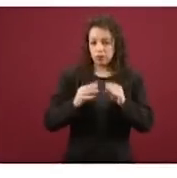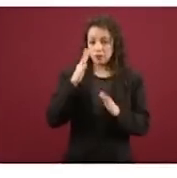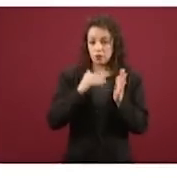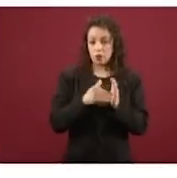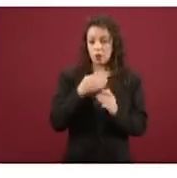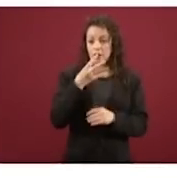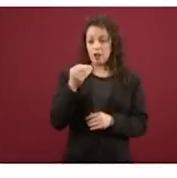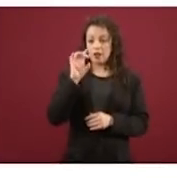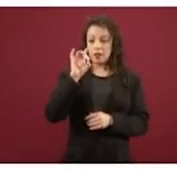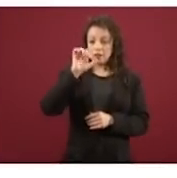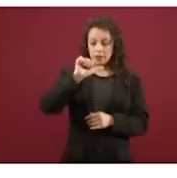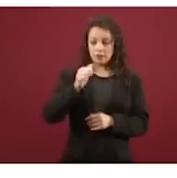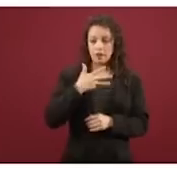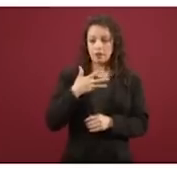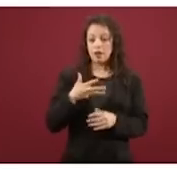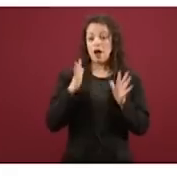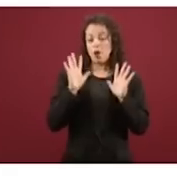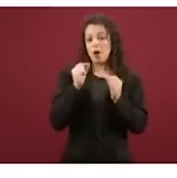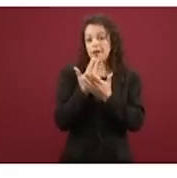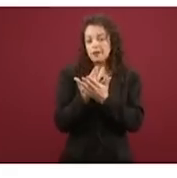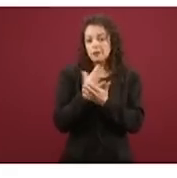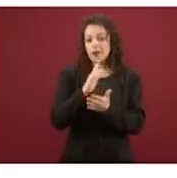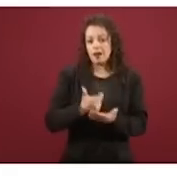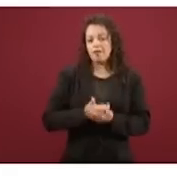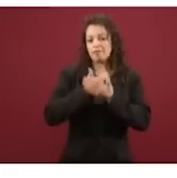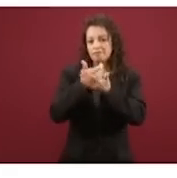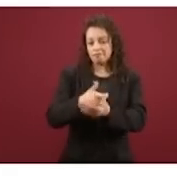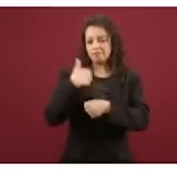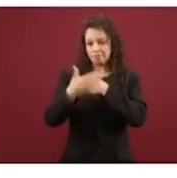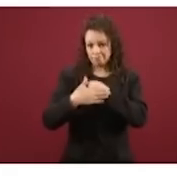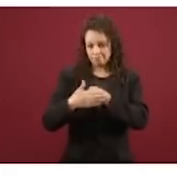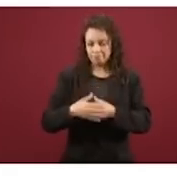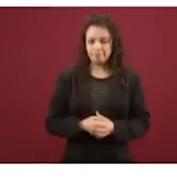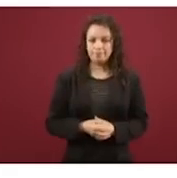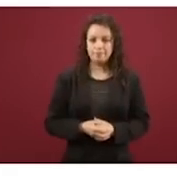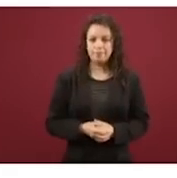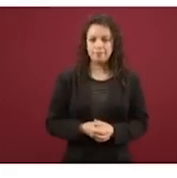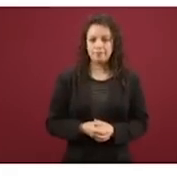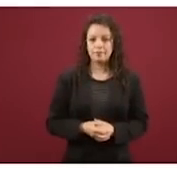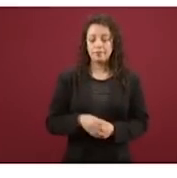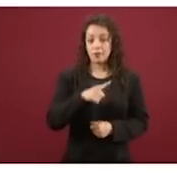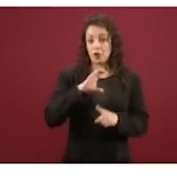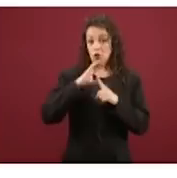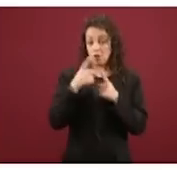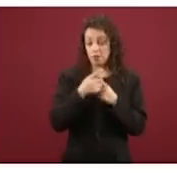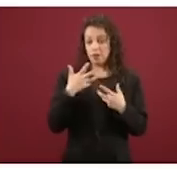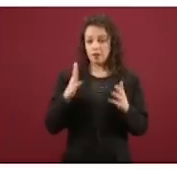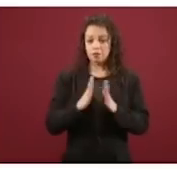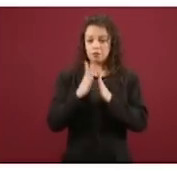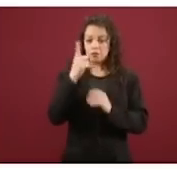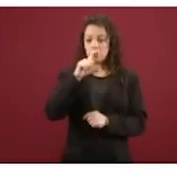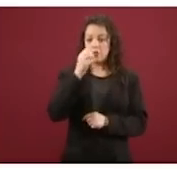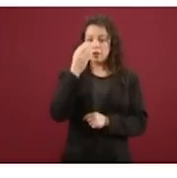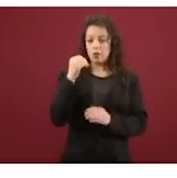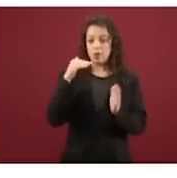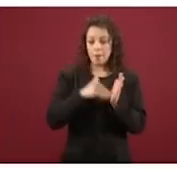5.536 están por recibirlos. En los comités participan 129.000 madres